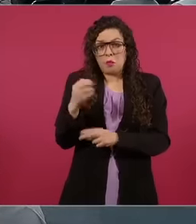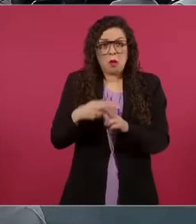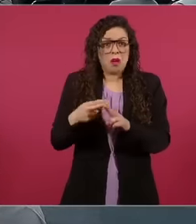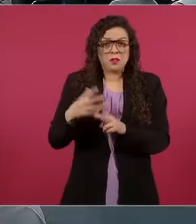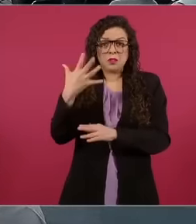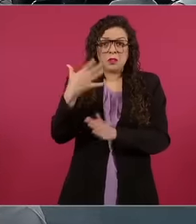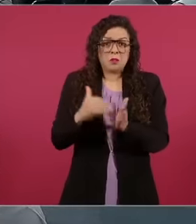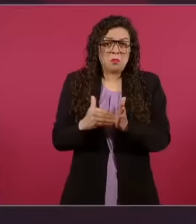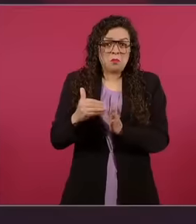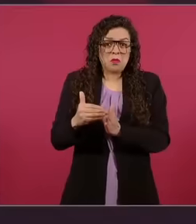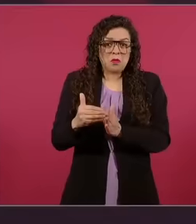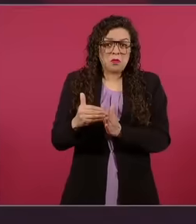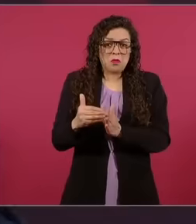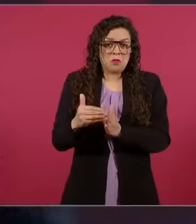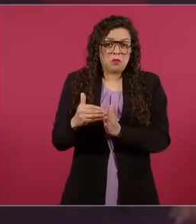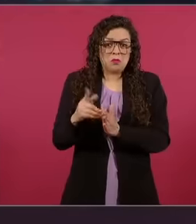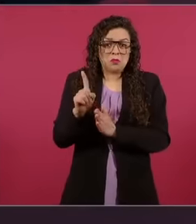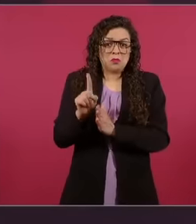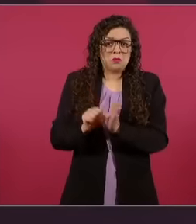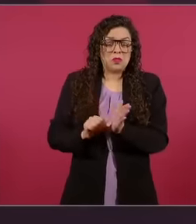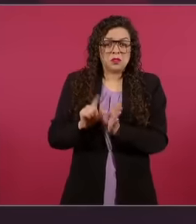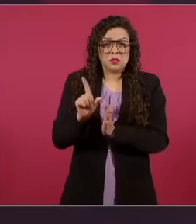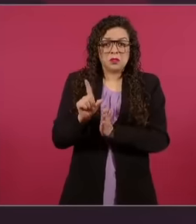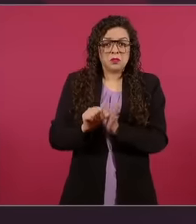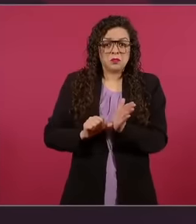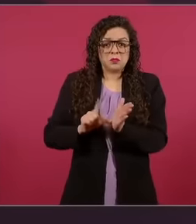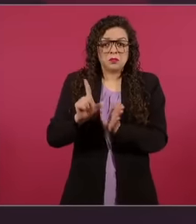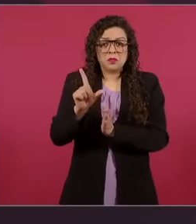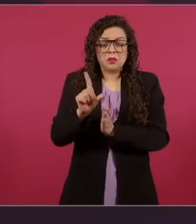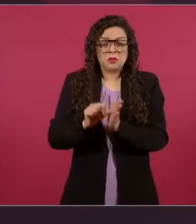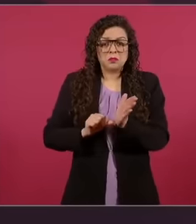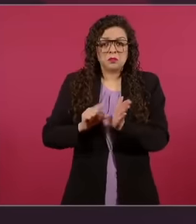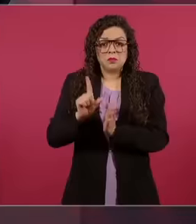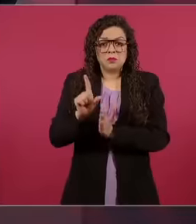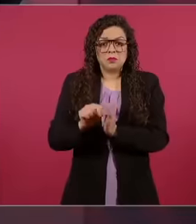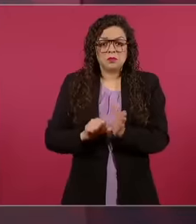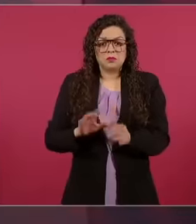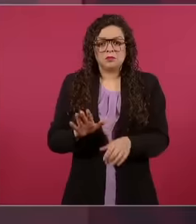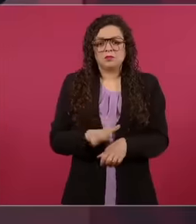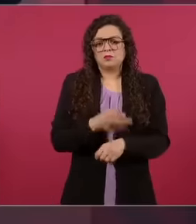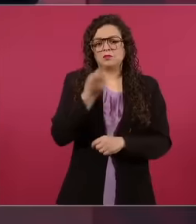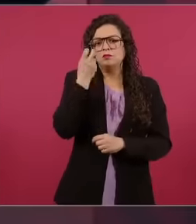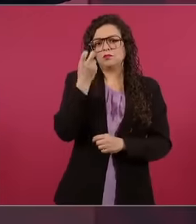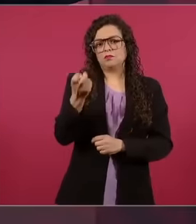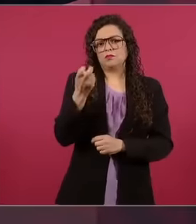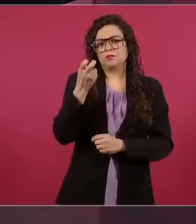2-3 hasta 5 millones al mes. Pues por eso tiene un Valle de Bravo, pues.